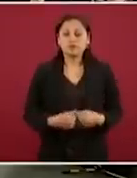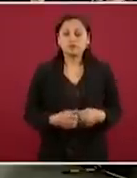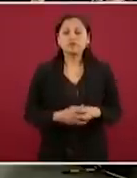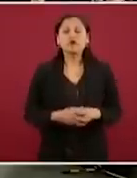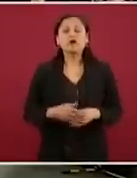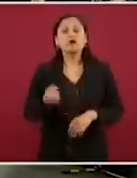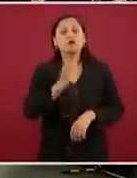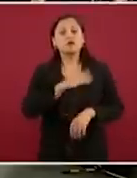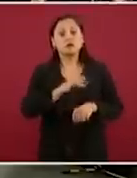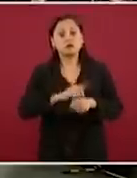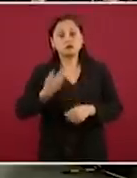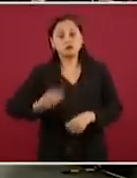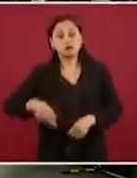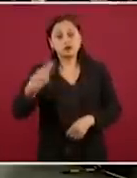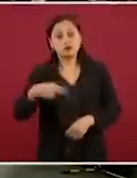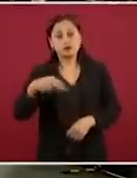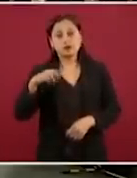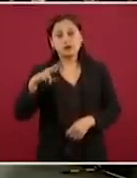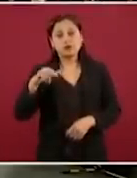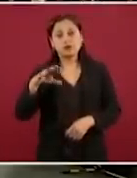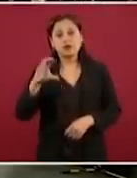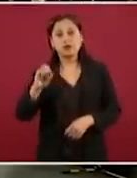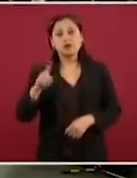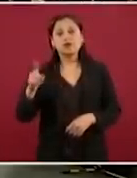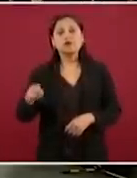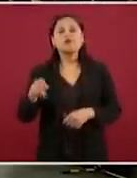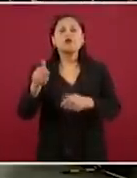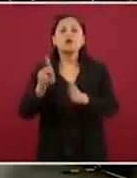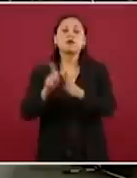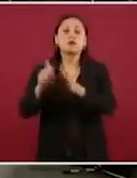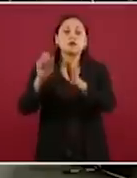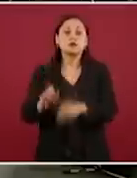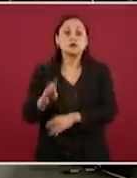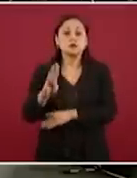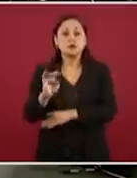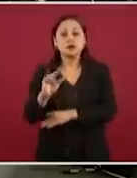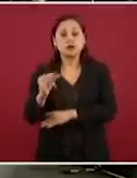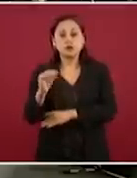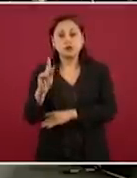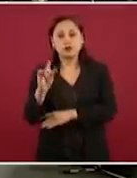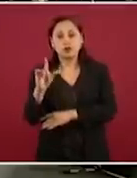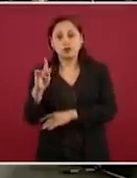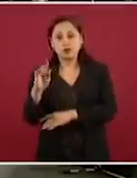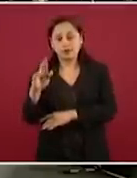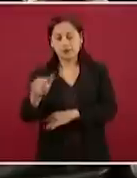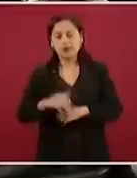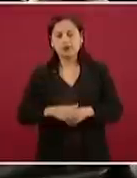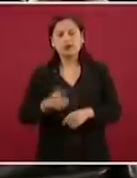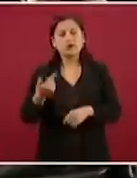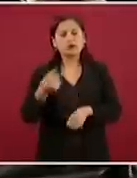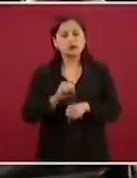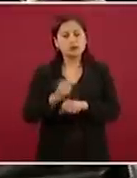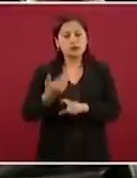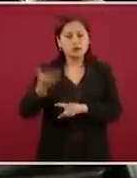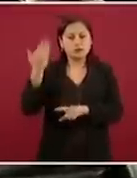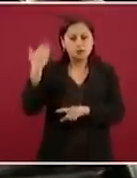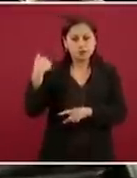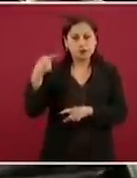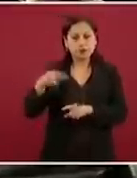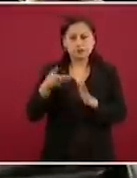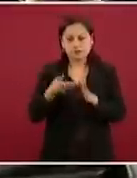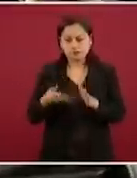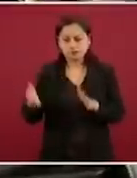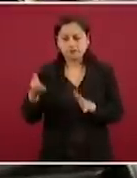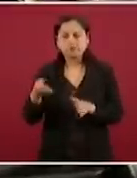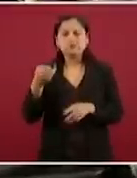Buenos días, presidente. Marco Antonio Olvera, del diario Bajo Palabra. La semana pasada que terminó y esta que regresé